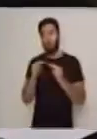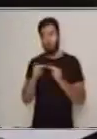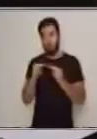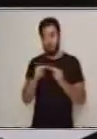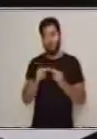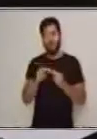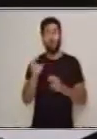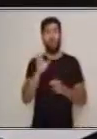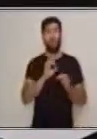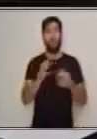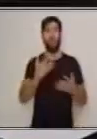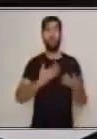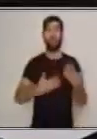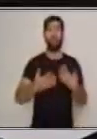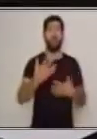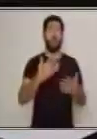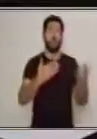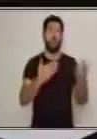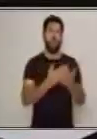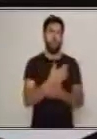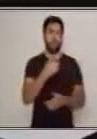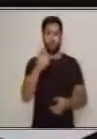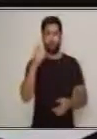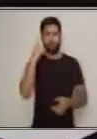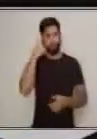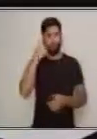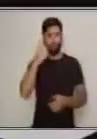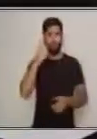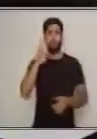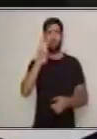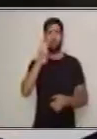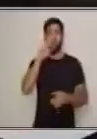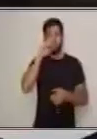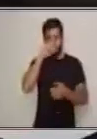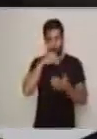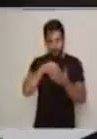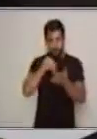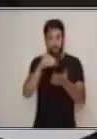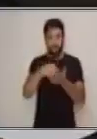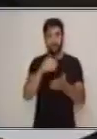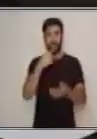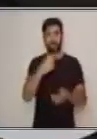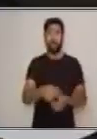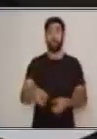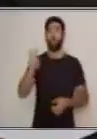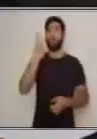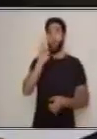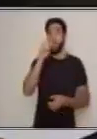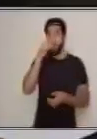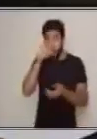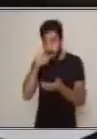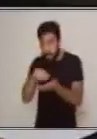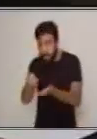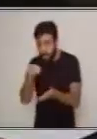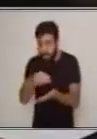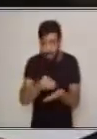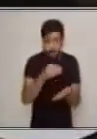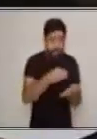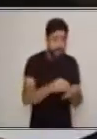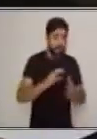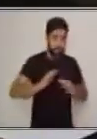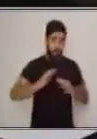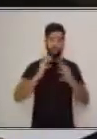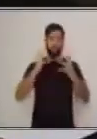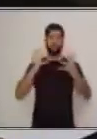sé si te recuerdas del poema de los dos cerditos. Dice, dos cerditos de